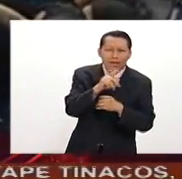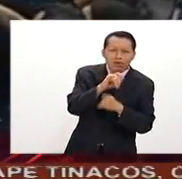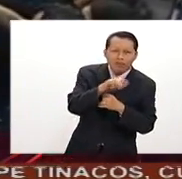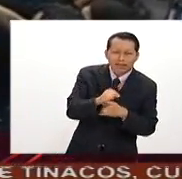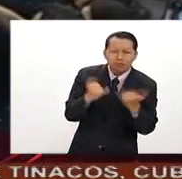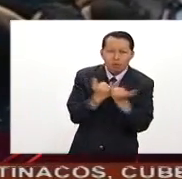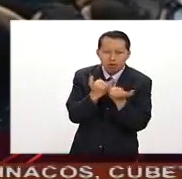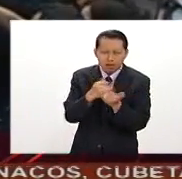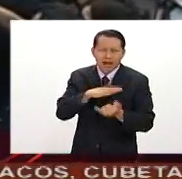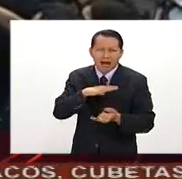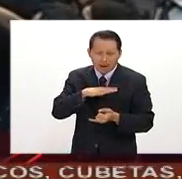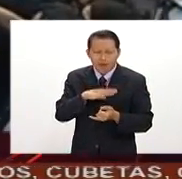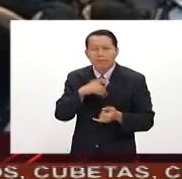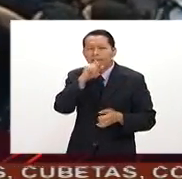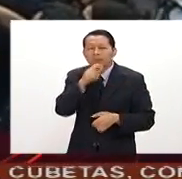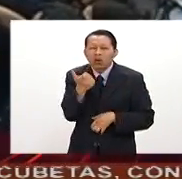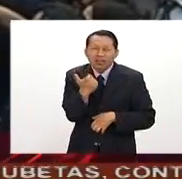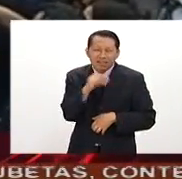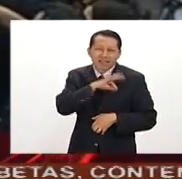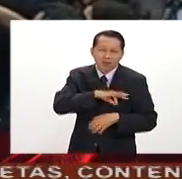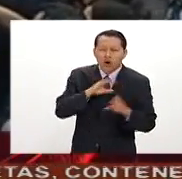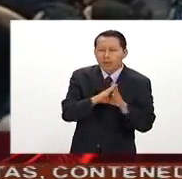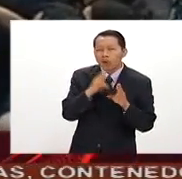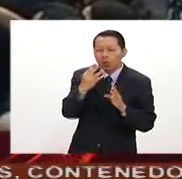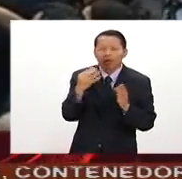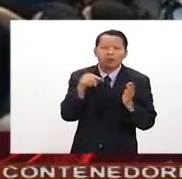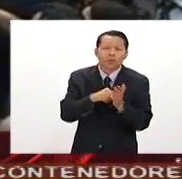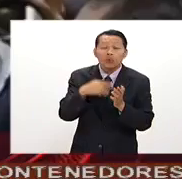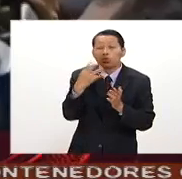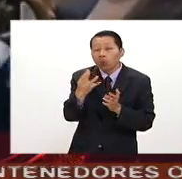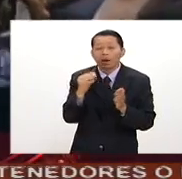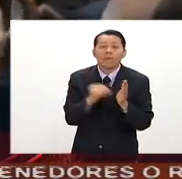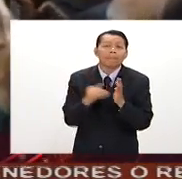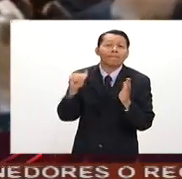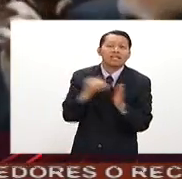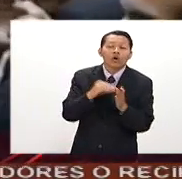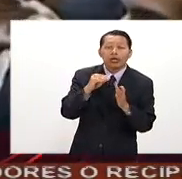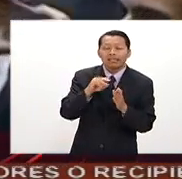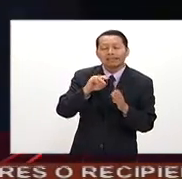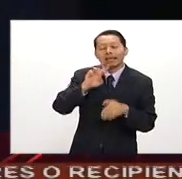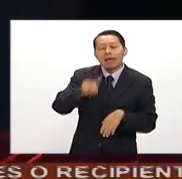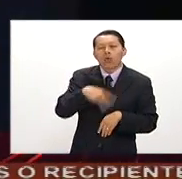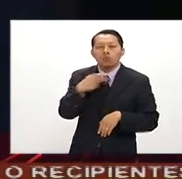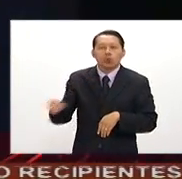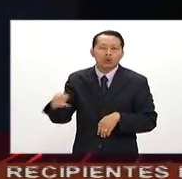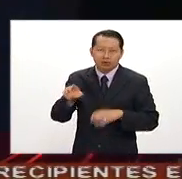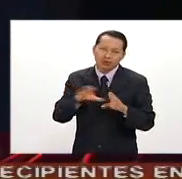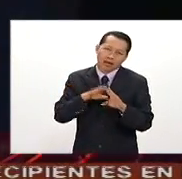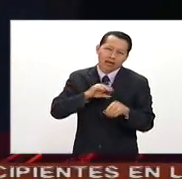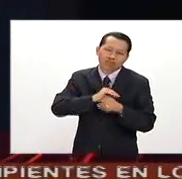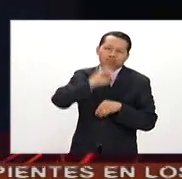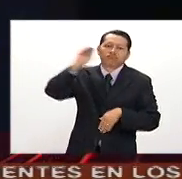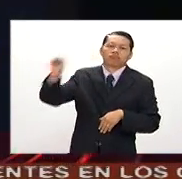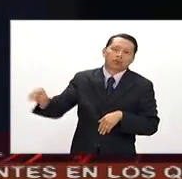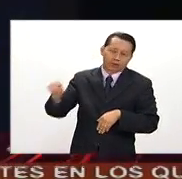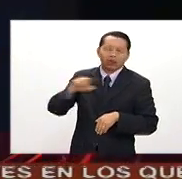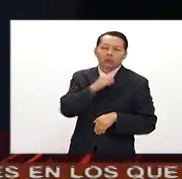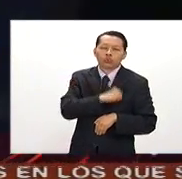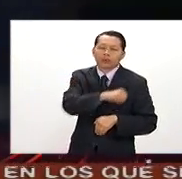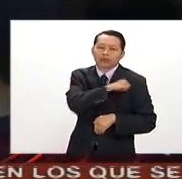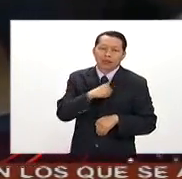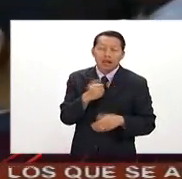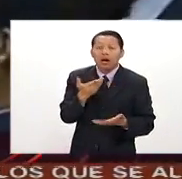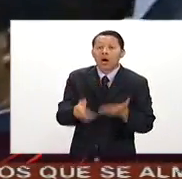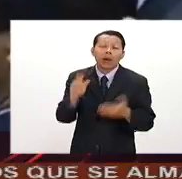el desvío de recursos públicos por cerca de 4.4 millones de euros a cuentas en Suiza. El ahora